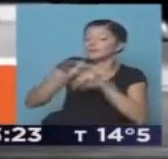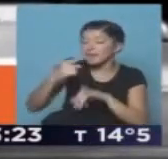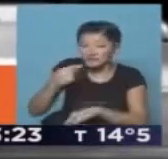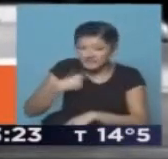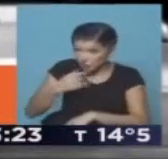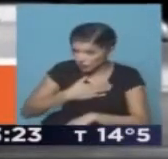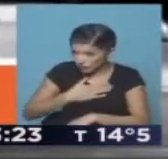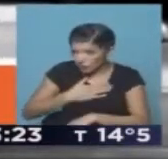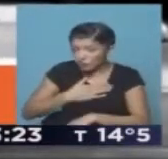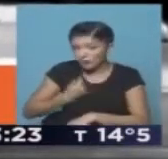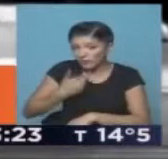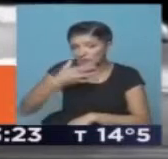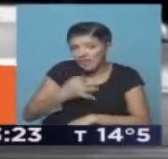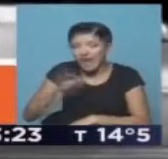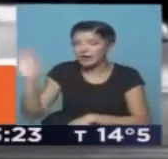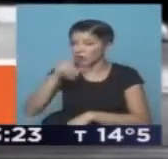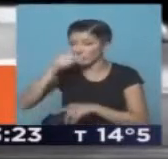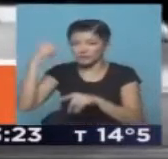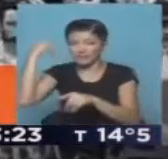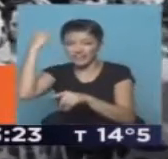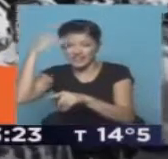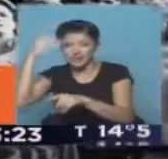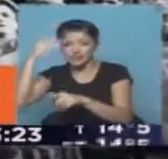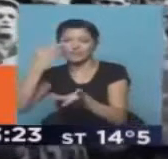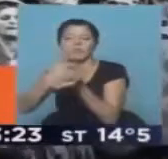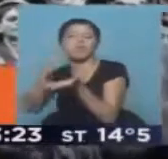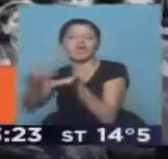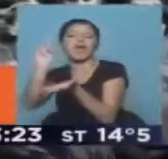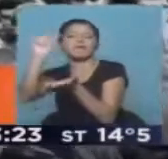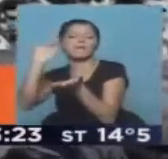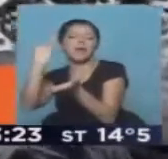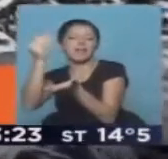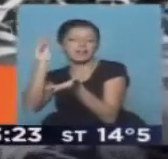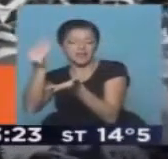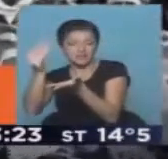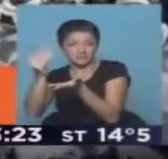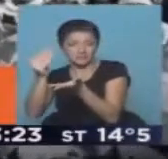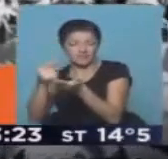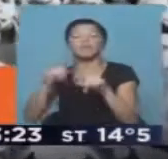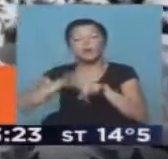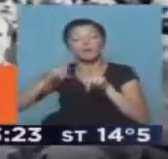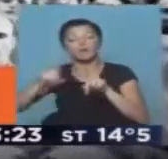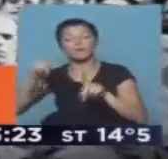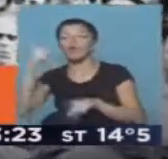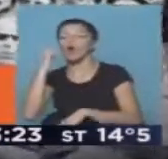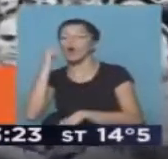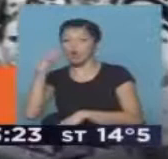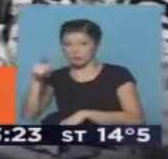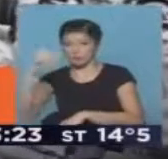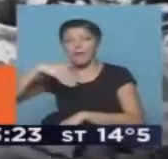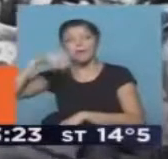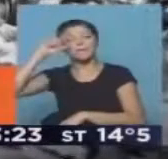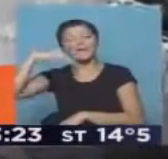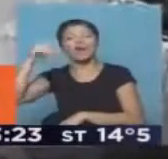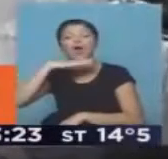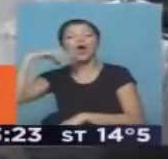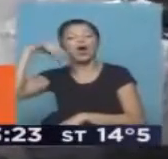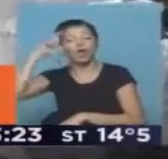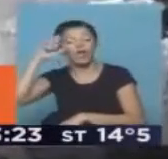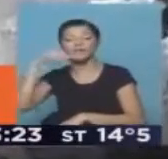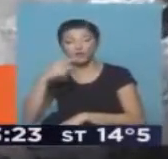enviaríamos a todos los árabes a brasil el ministro sin cartera y líder de la derecha israelí menájem béguin planteaba